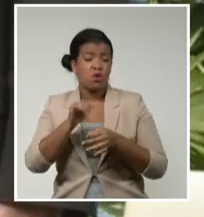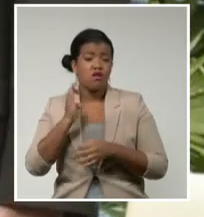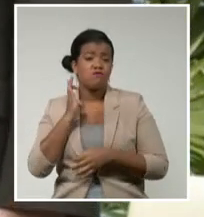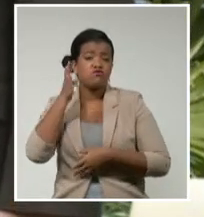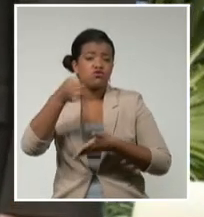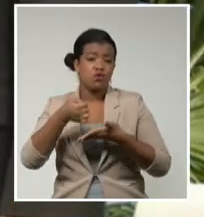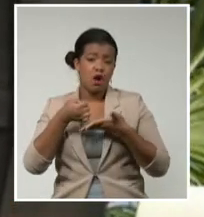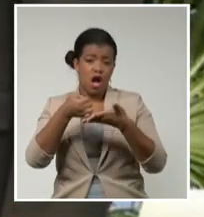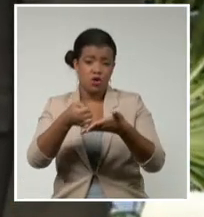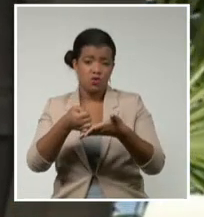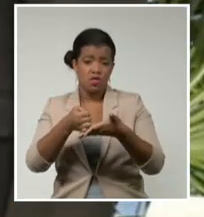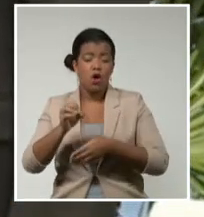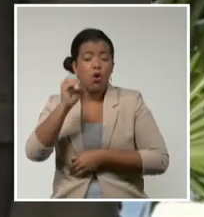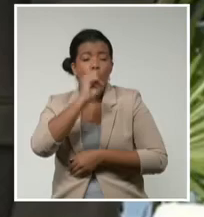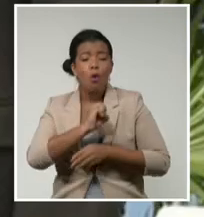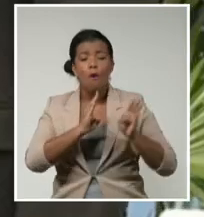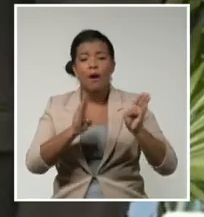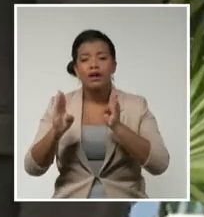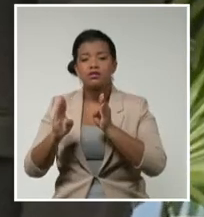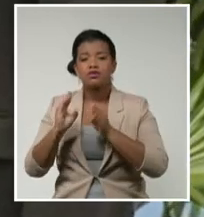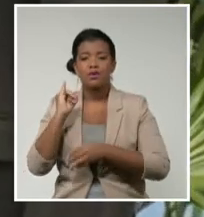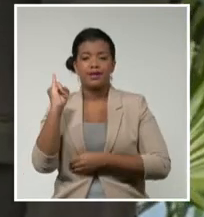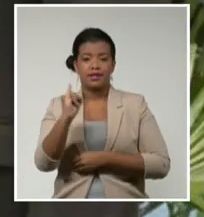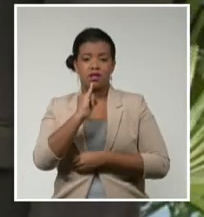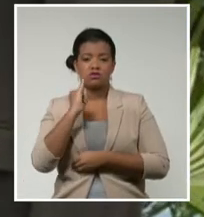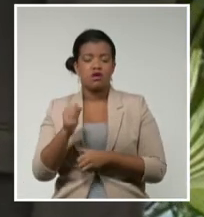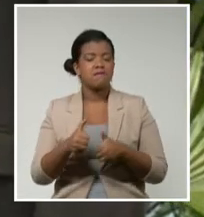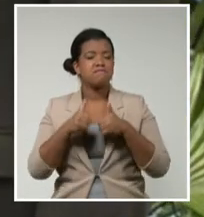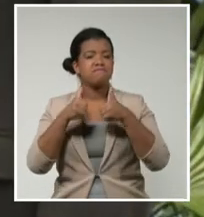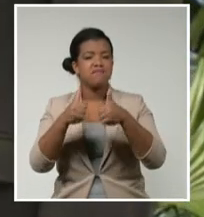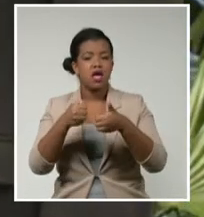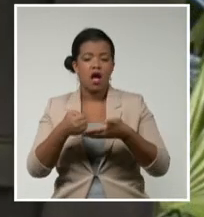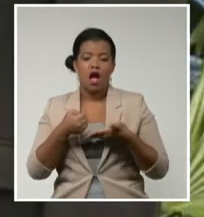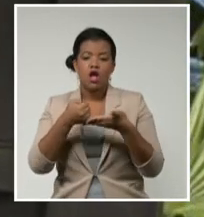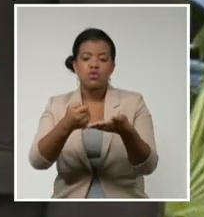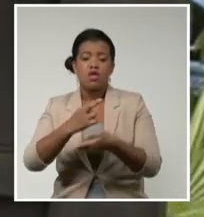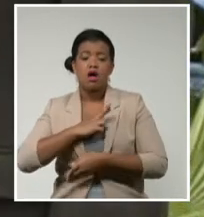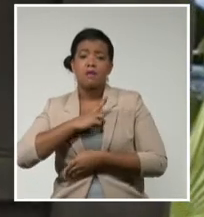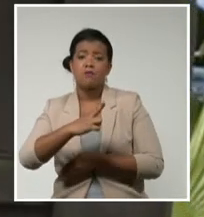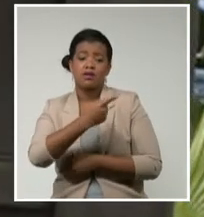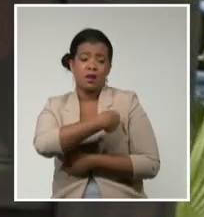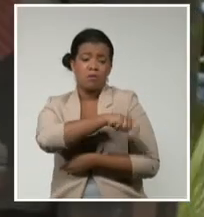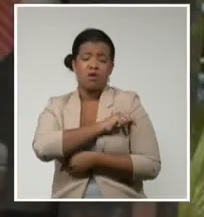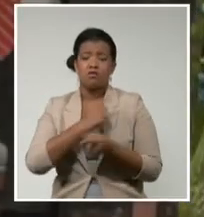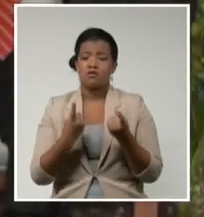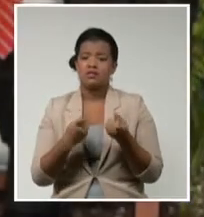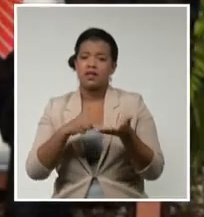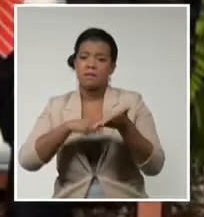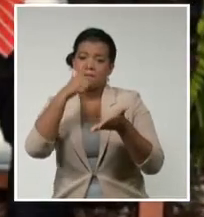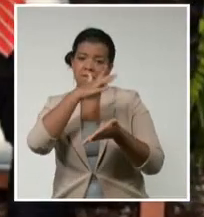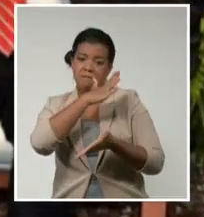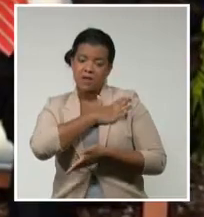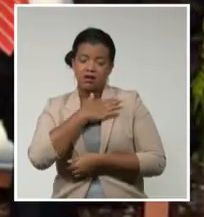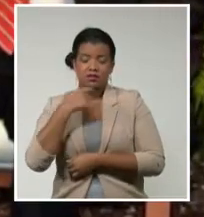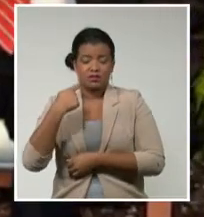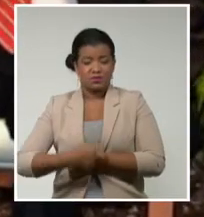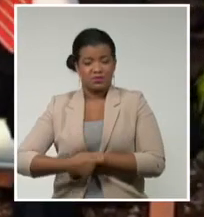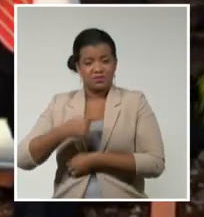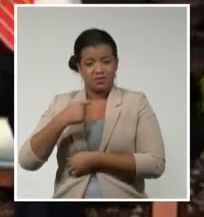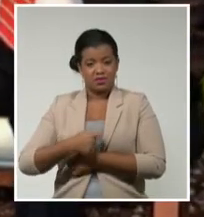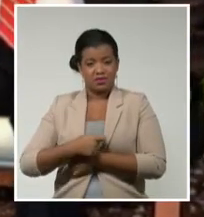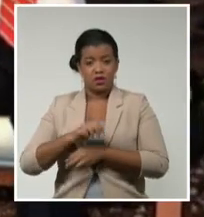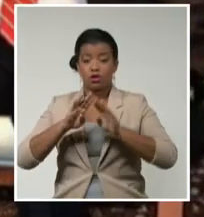internacional justo democrático y equitativo que responda al reclamo de paz desarrollo sostenible y justicia de todos